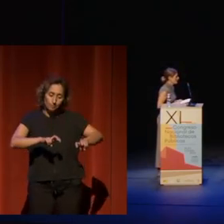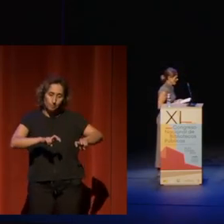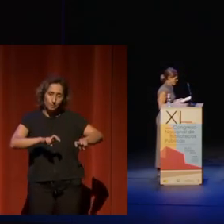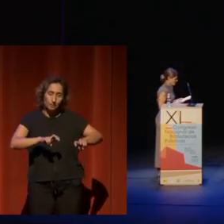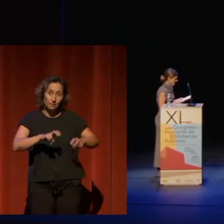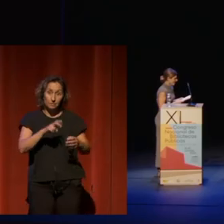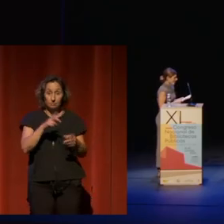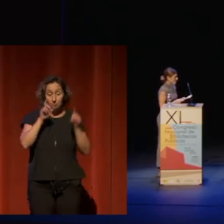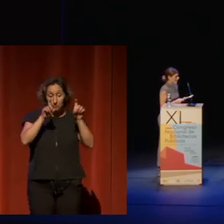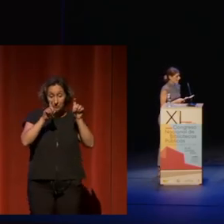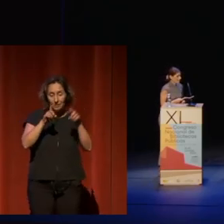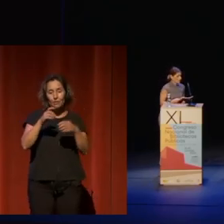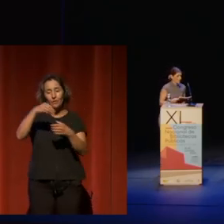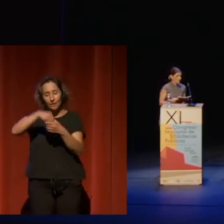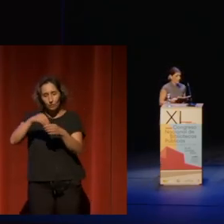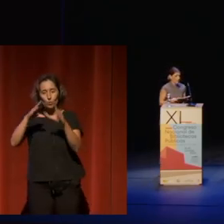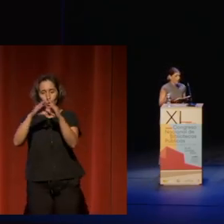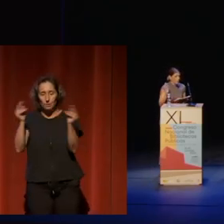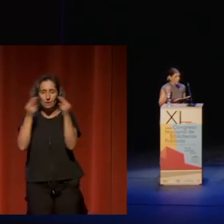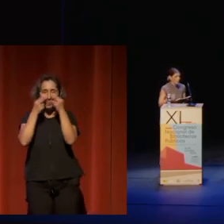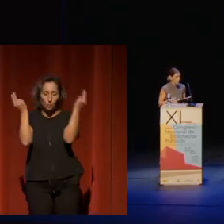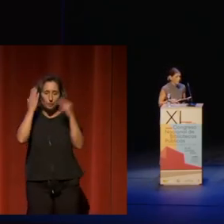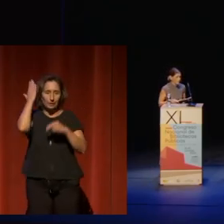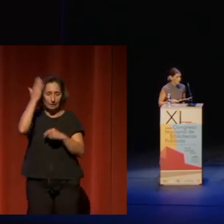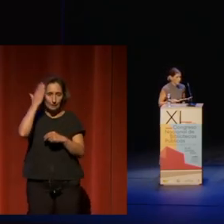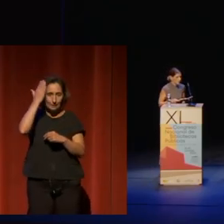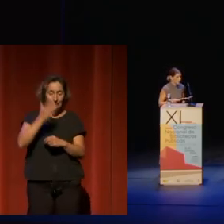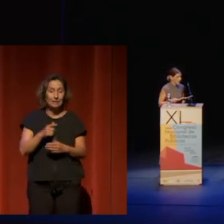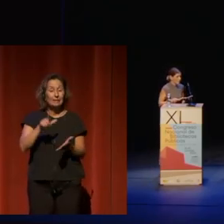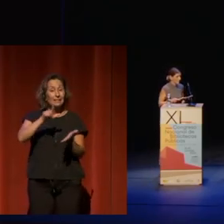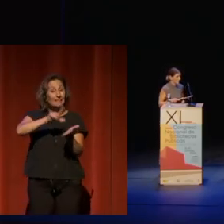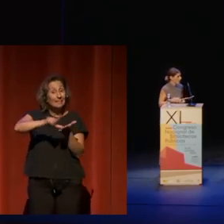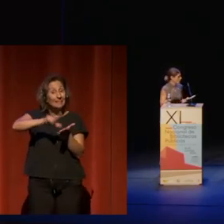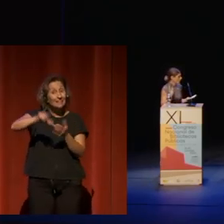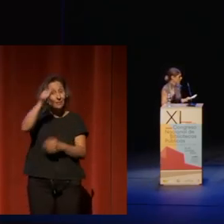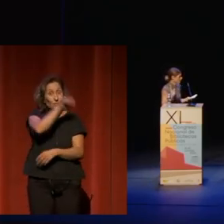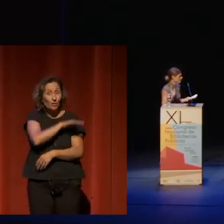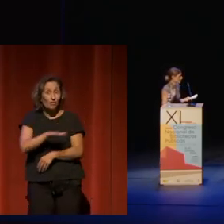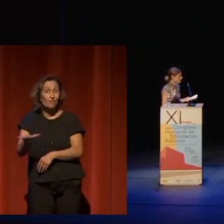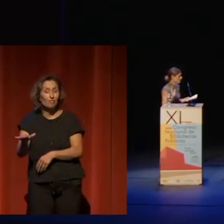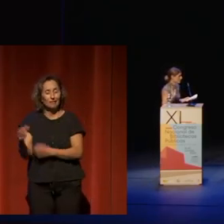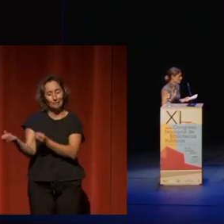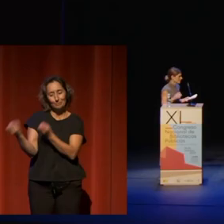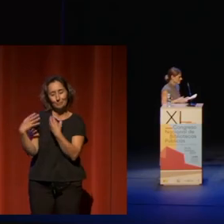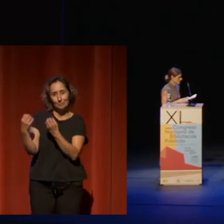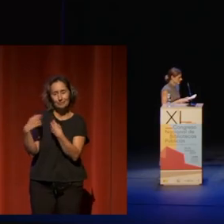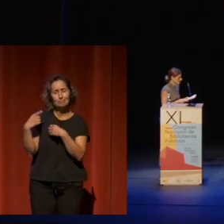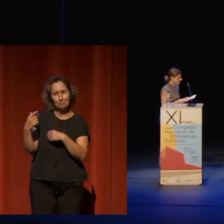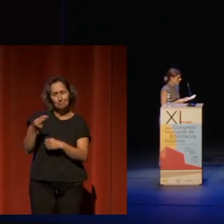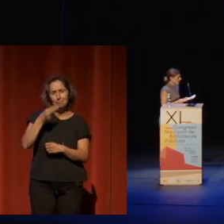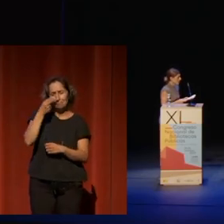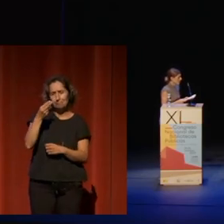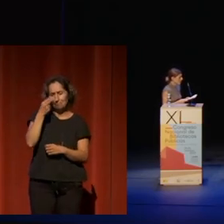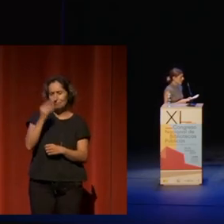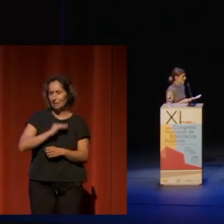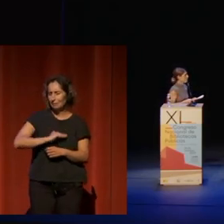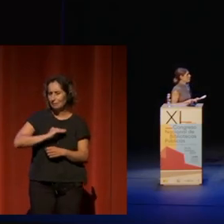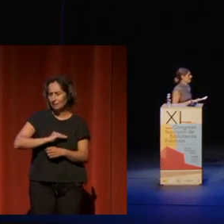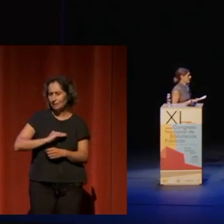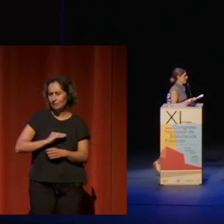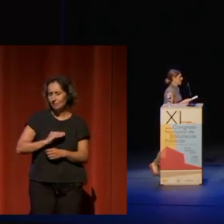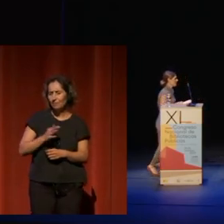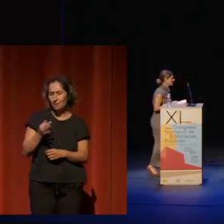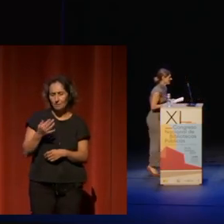de Navarra. Ella nos va a contar algo sobre literatura infantil, que es bastante interesante, y